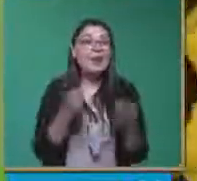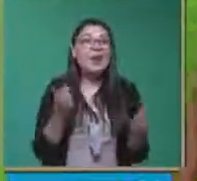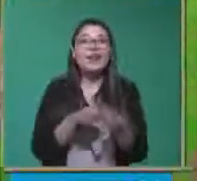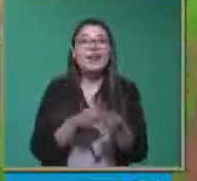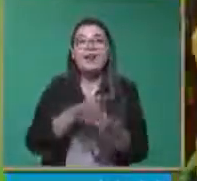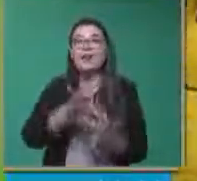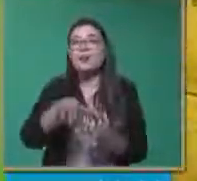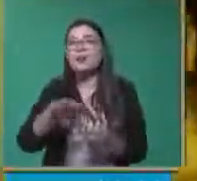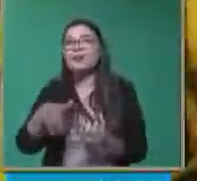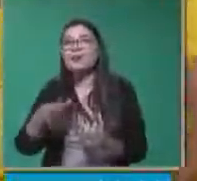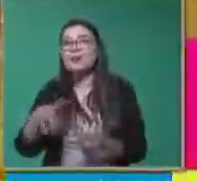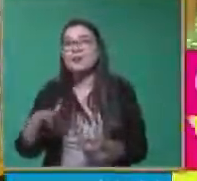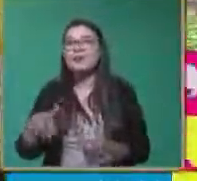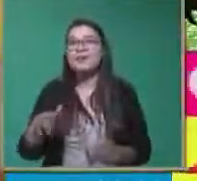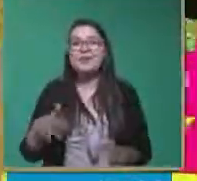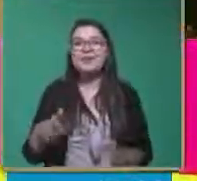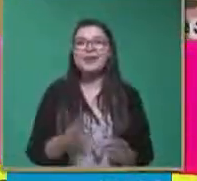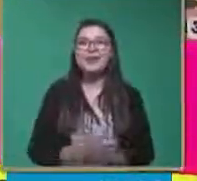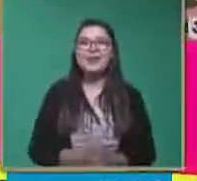lejos. Oigo una voz por allá.